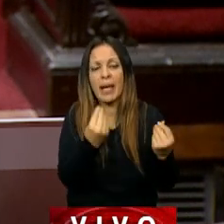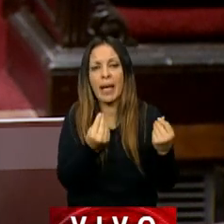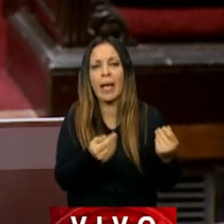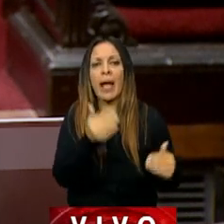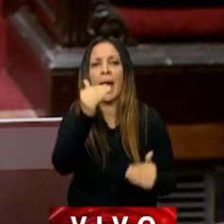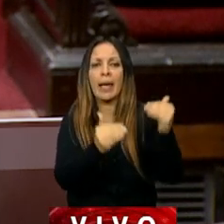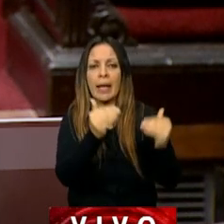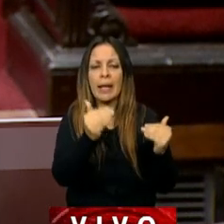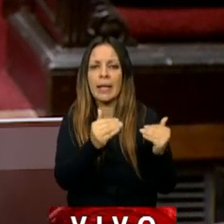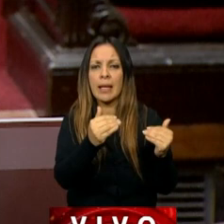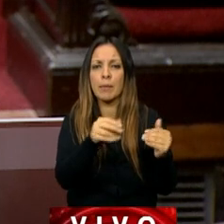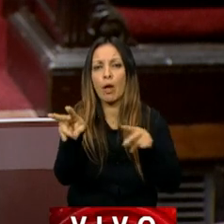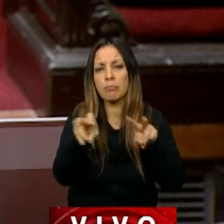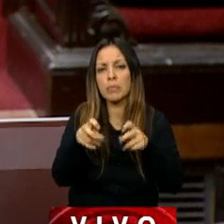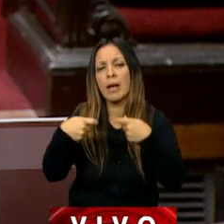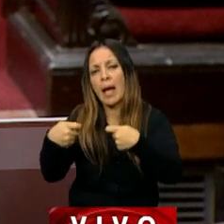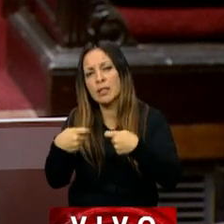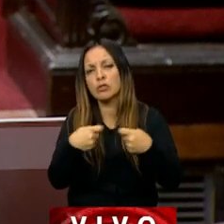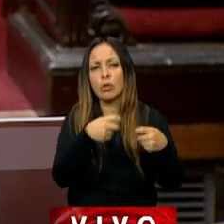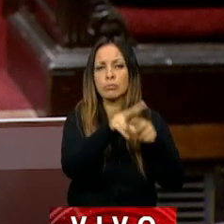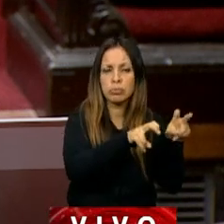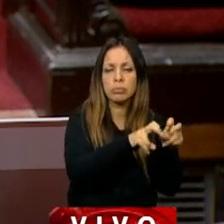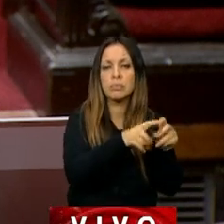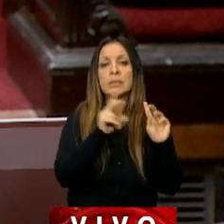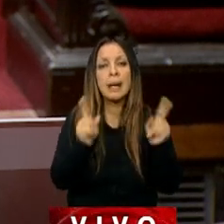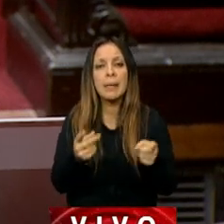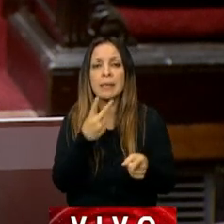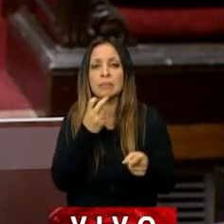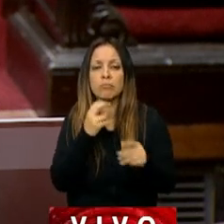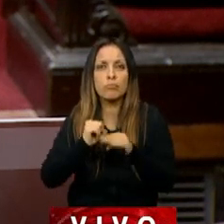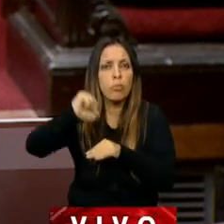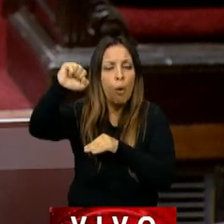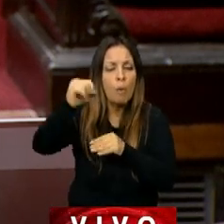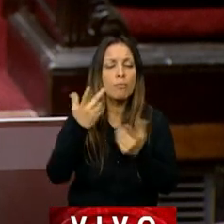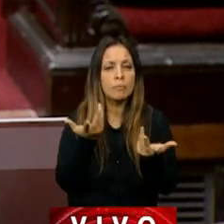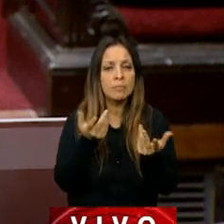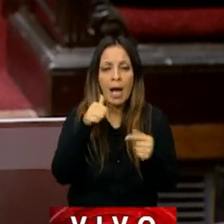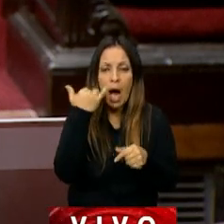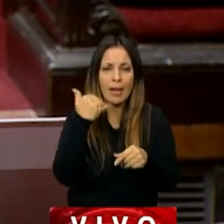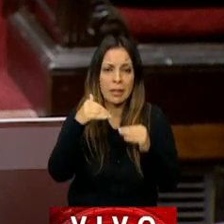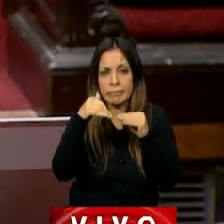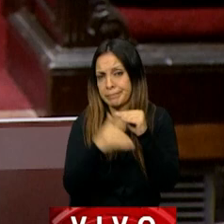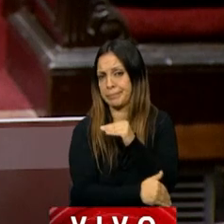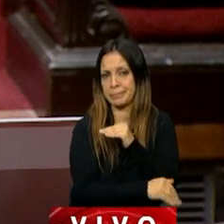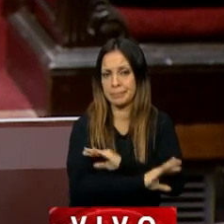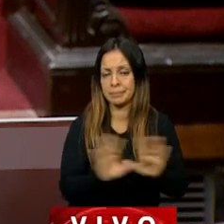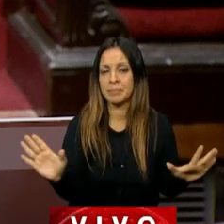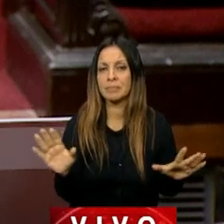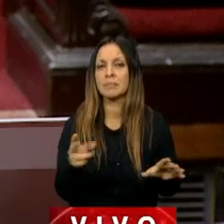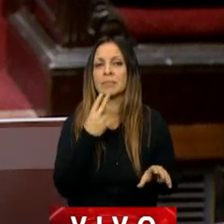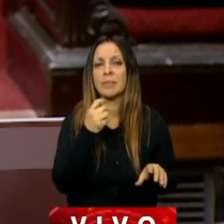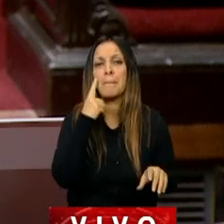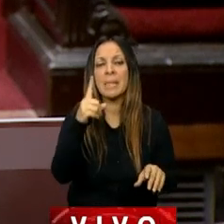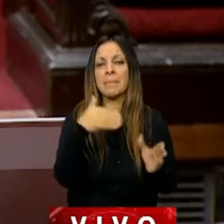fiscal, ya estamos en déficit. Recibieron superávit energético, ya estamos en un enorme déficit energético de